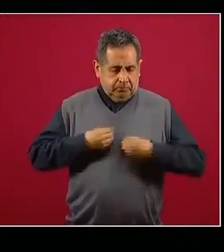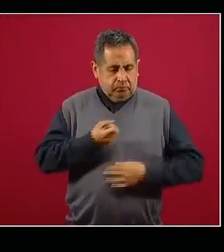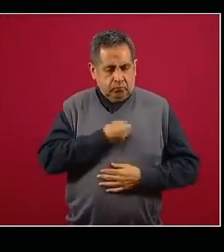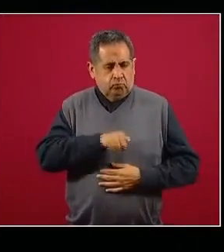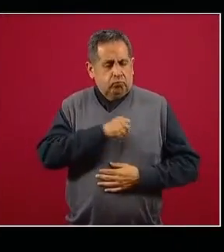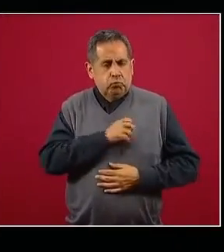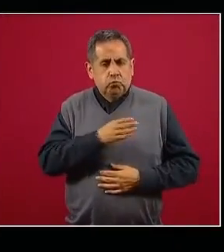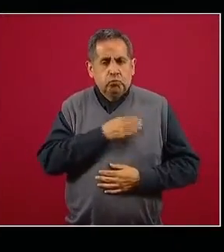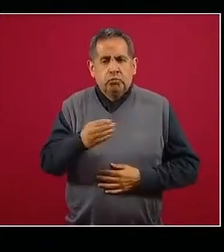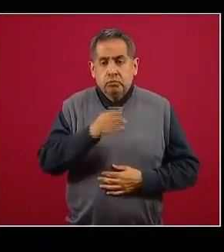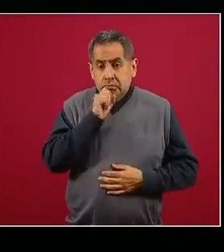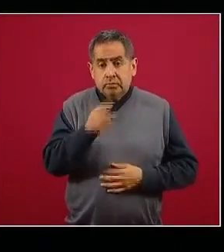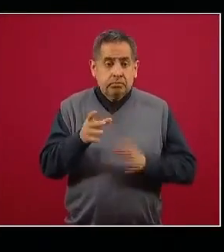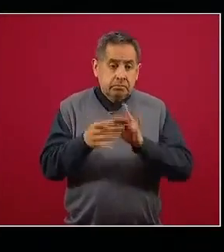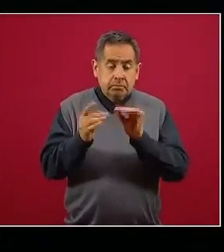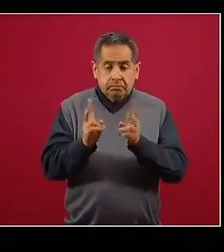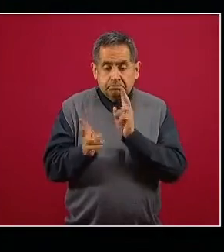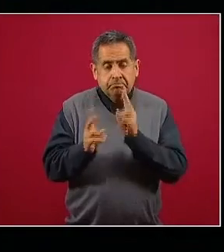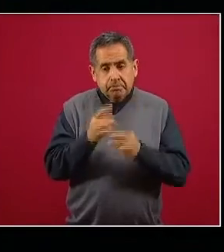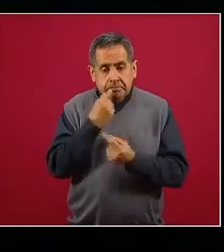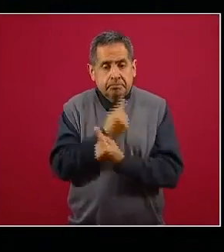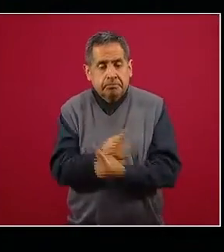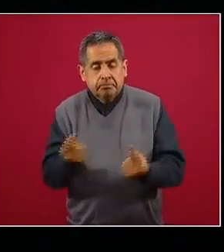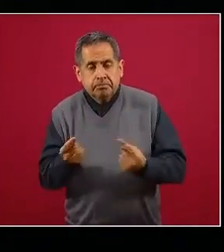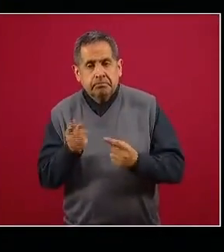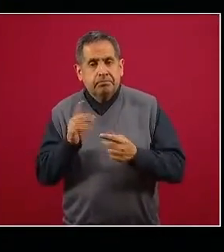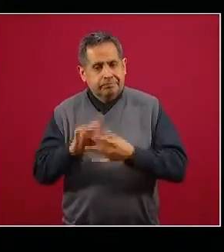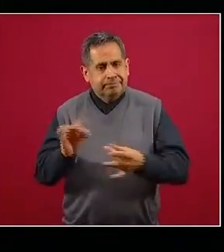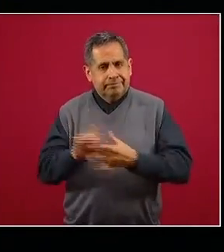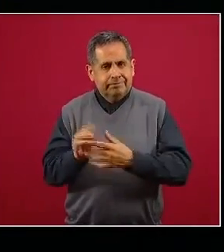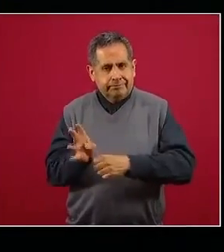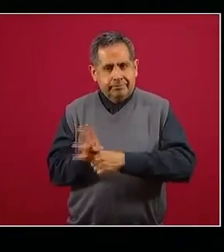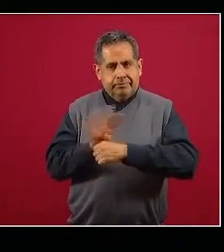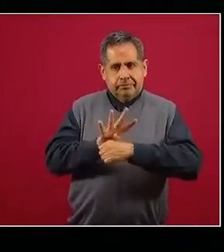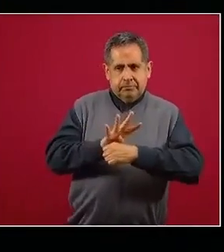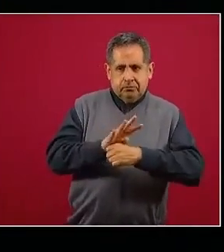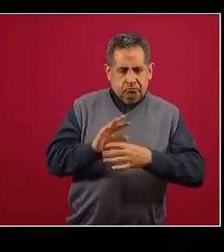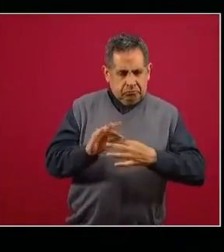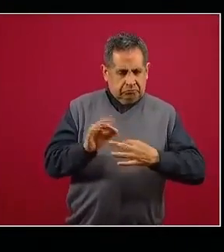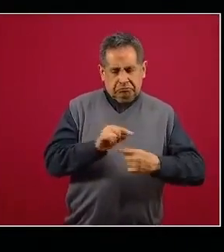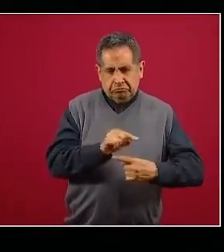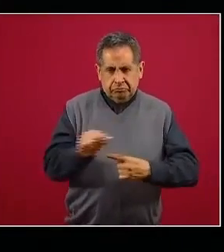donde también se habla de COVID a los alumnos de nivel básico.